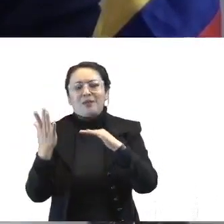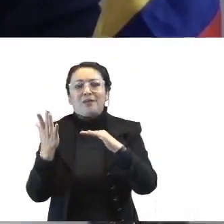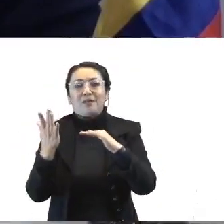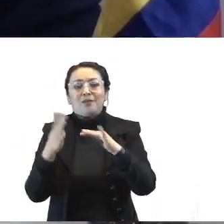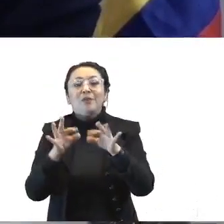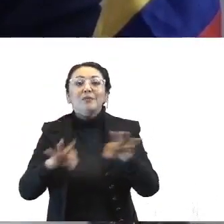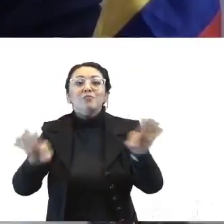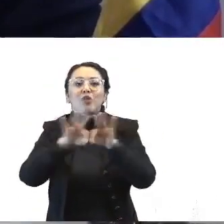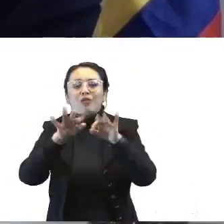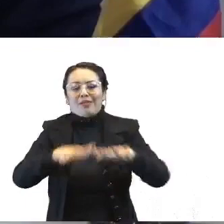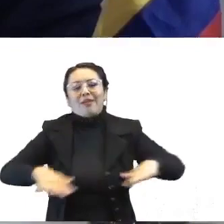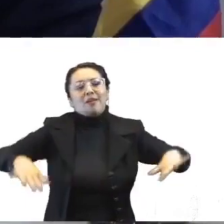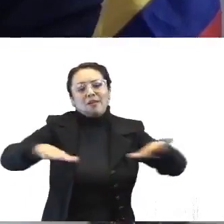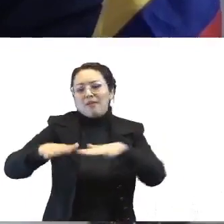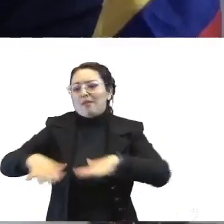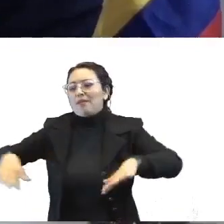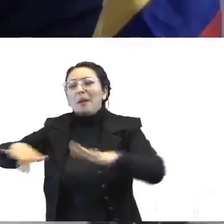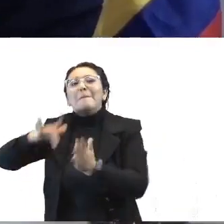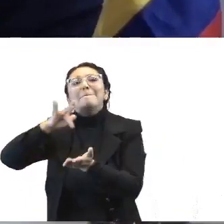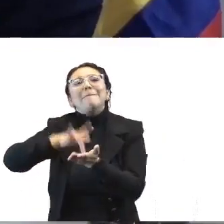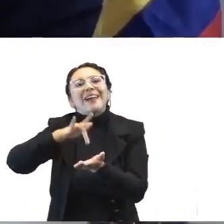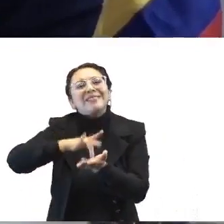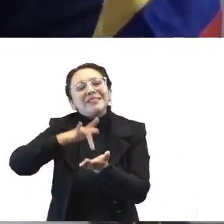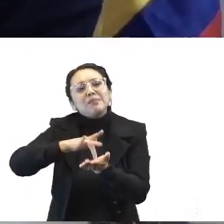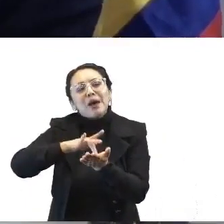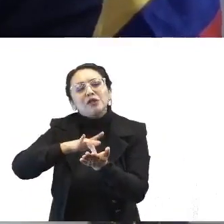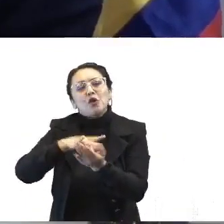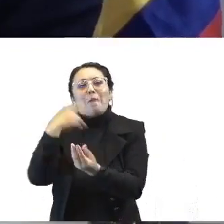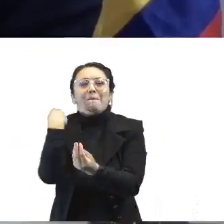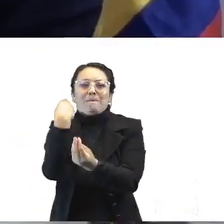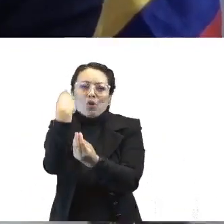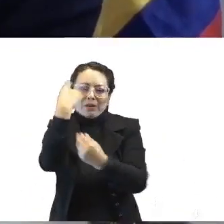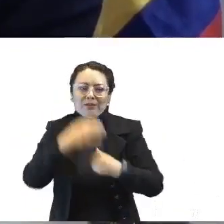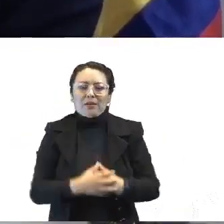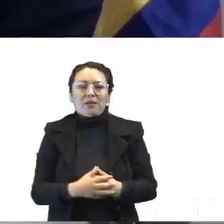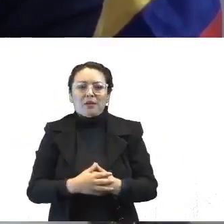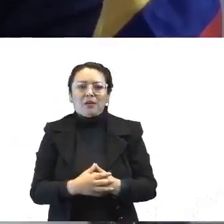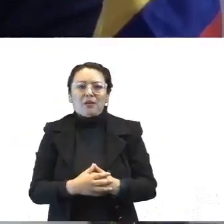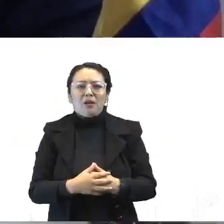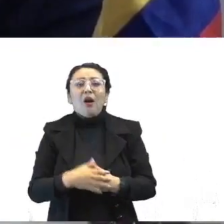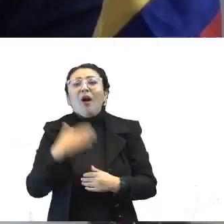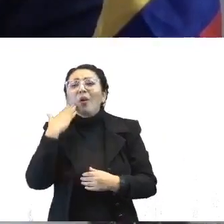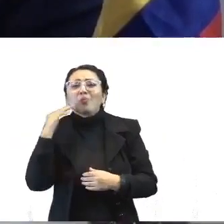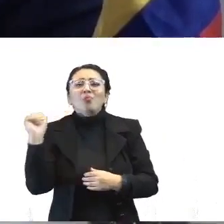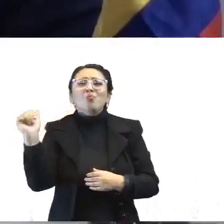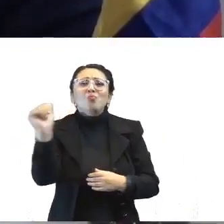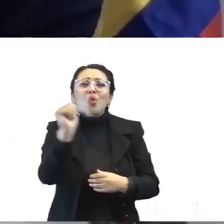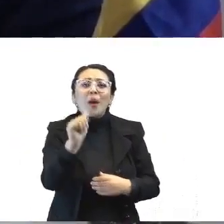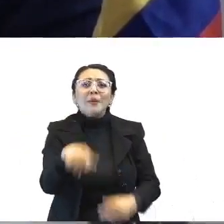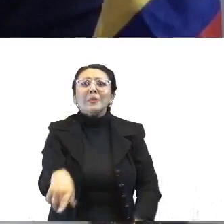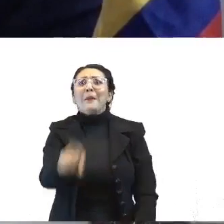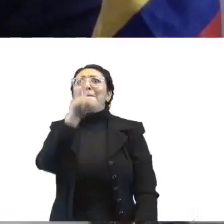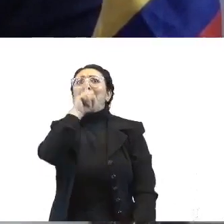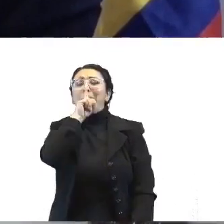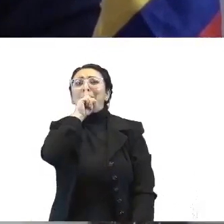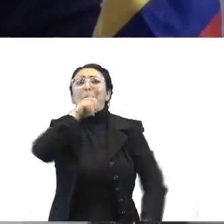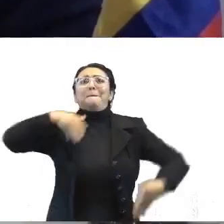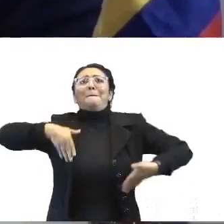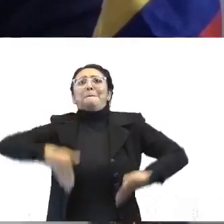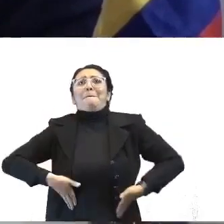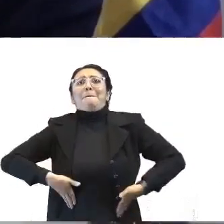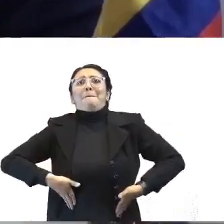de participación política. Que ninguna mujer más en este país tenga que quedarse callada, o tenga